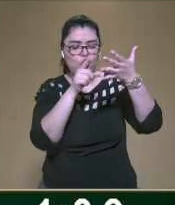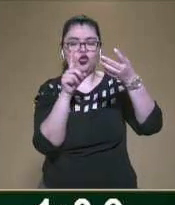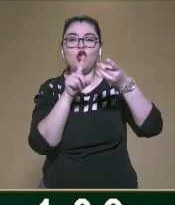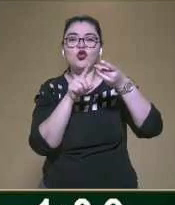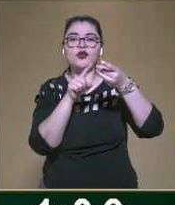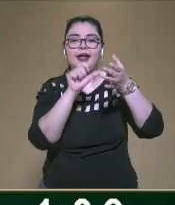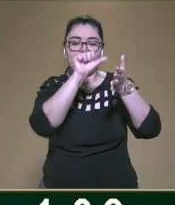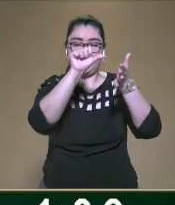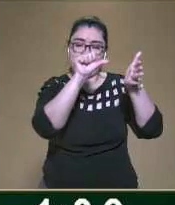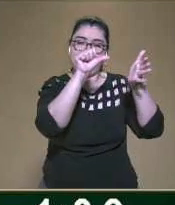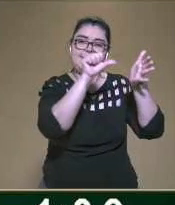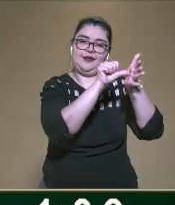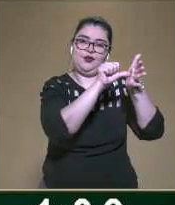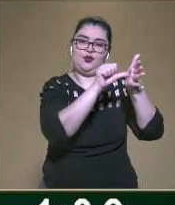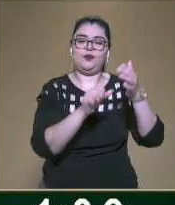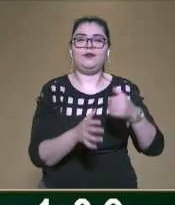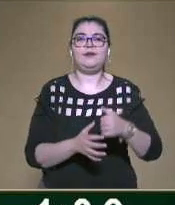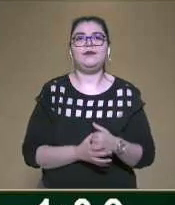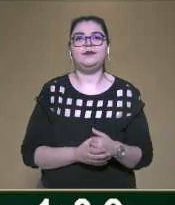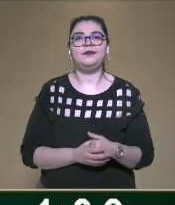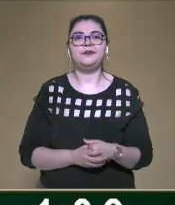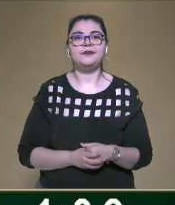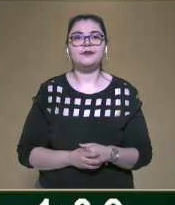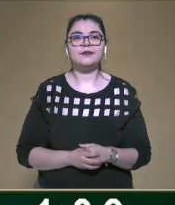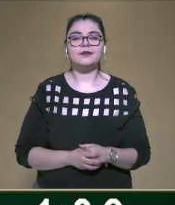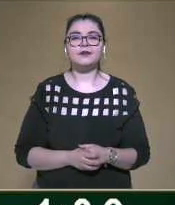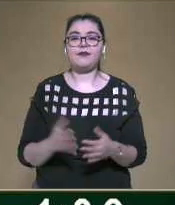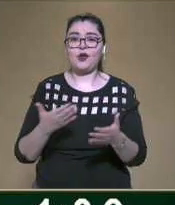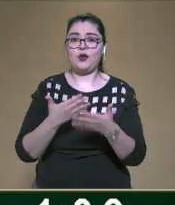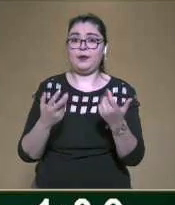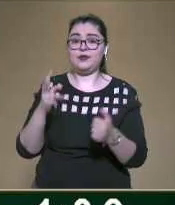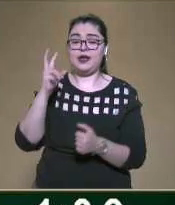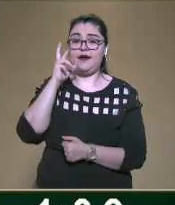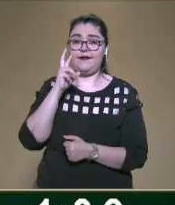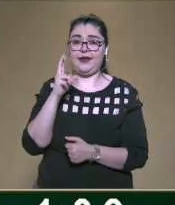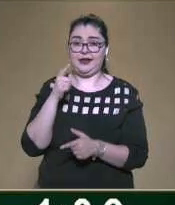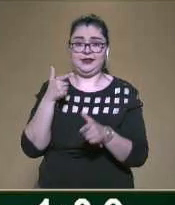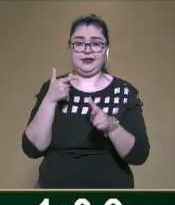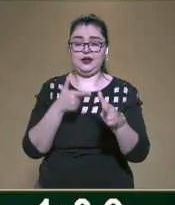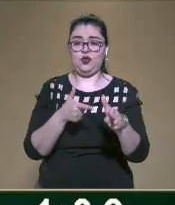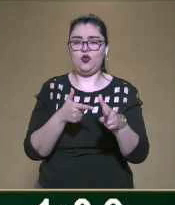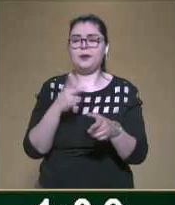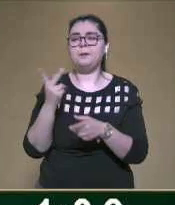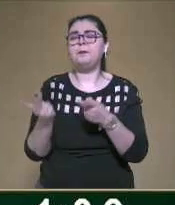municipio de Monterrey. Ahora vamos a ver a continuación lo que nos preguntan,